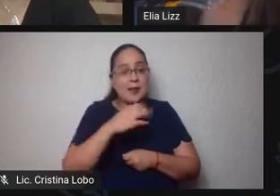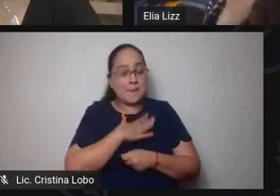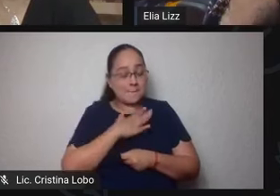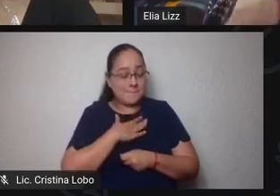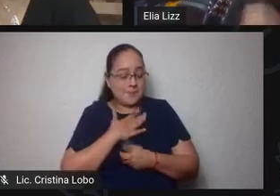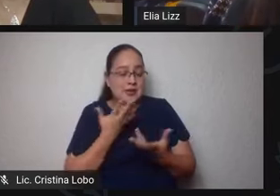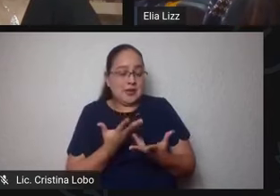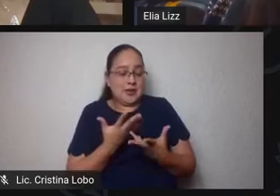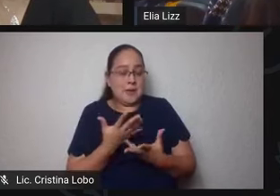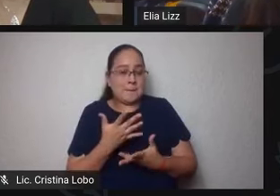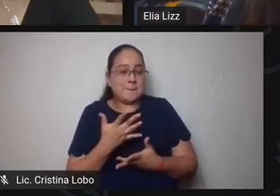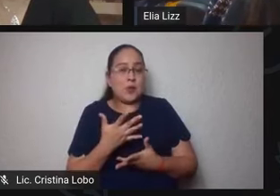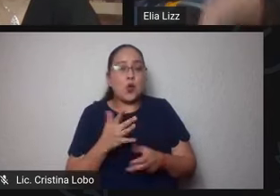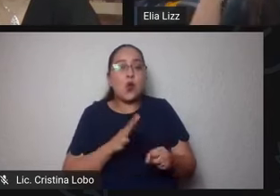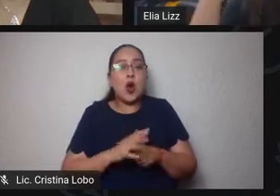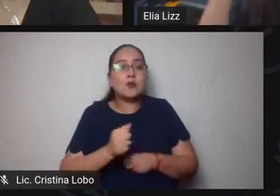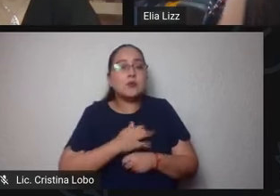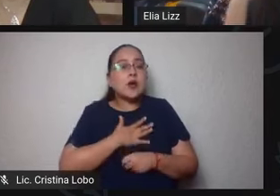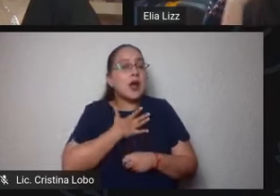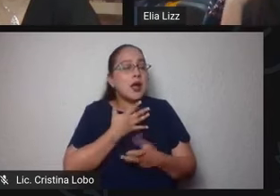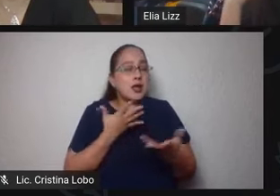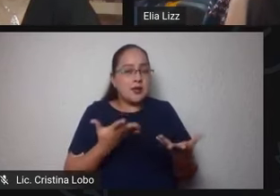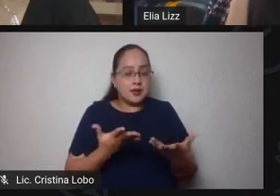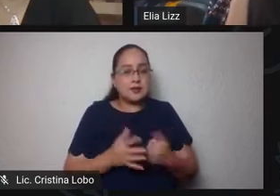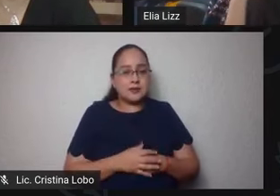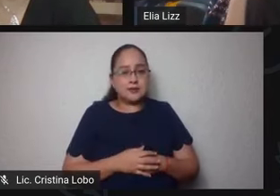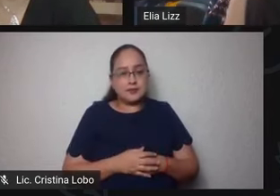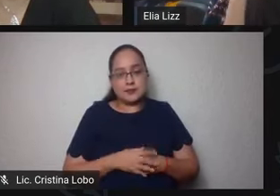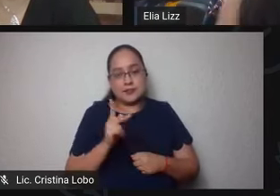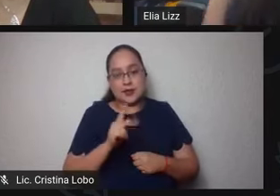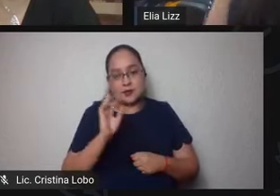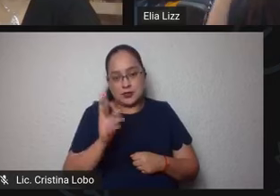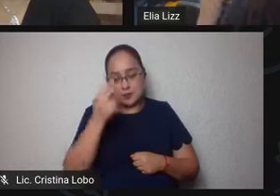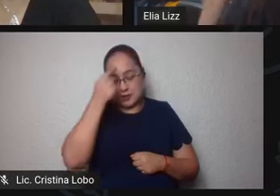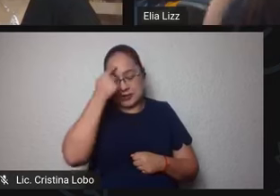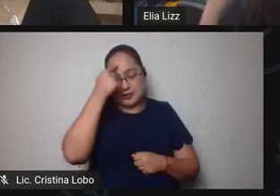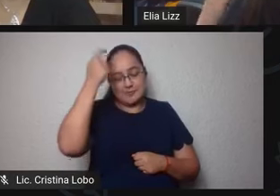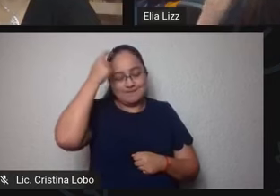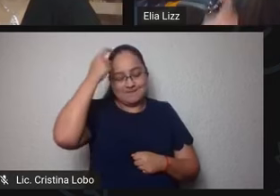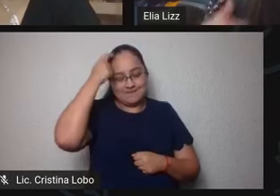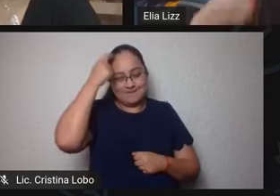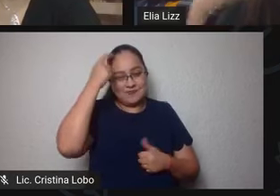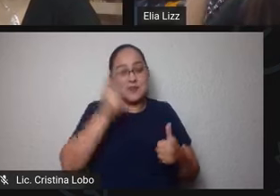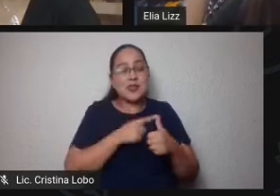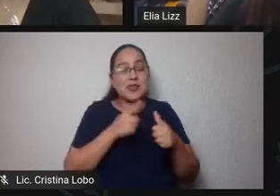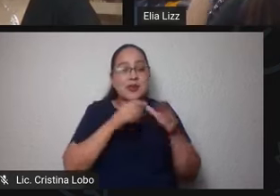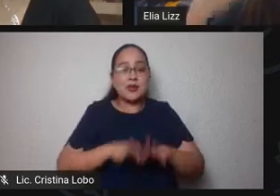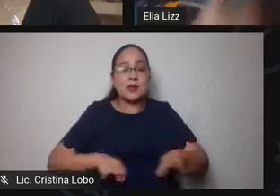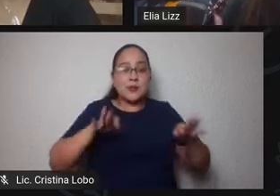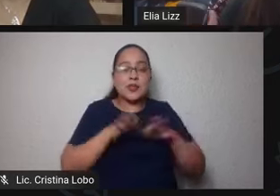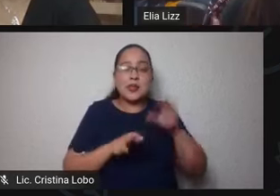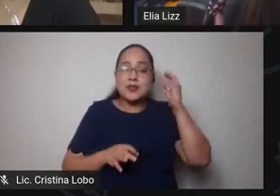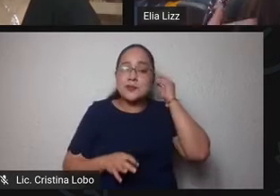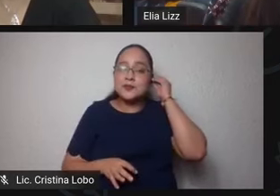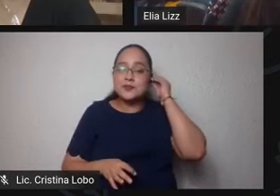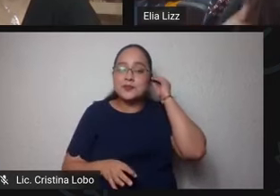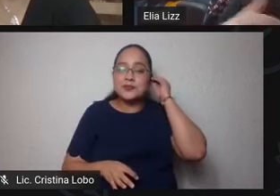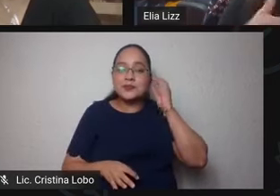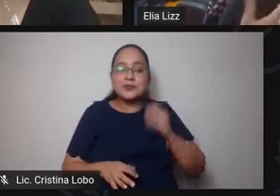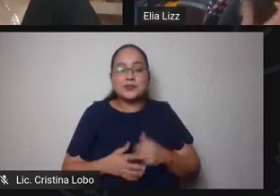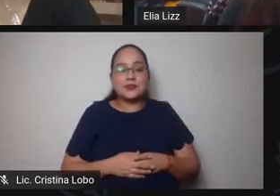también. Físicamente la vemos, pero recuerden que todo está desde acá. Todo nuestro cerebro tenemos que estar